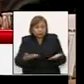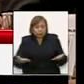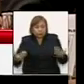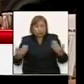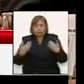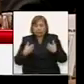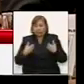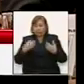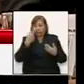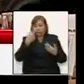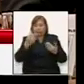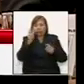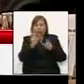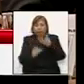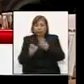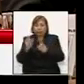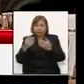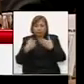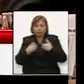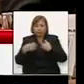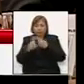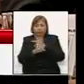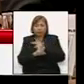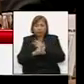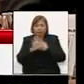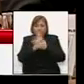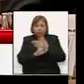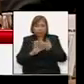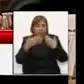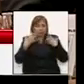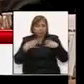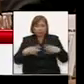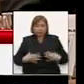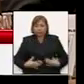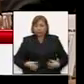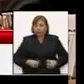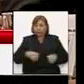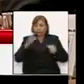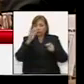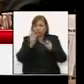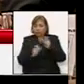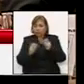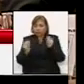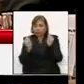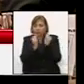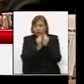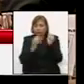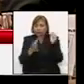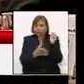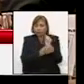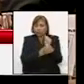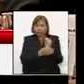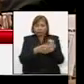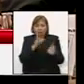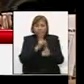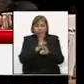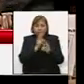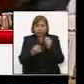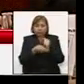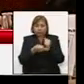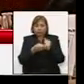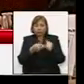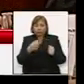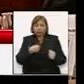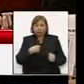equipos, verificar que el personal tenga la seguridad debida. Soy el encargado de que cuando hayan detenidos sean trasladados de manera segura. Soy